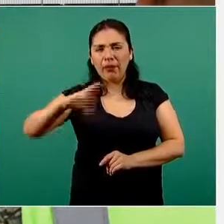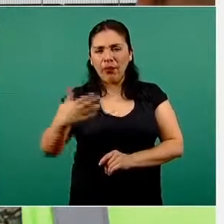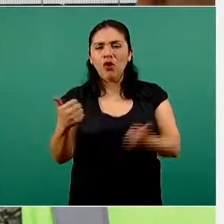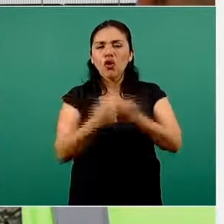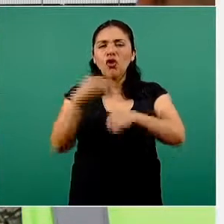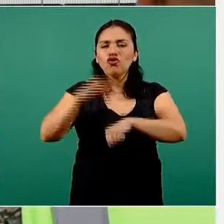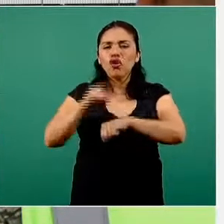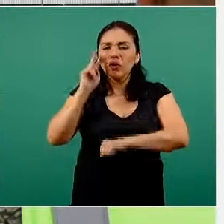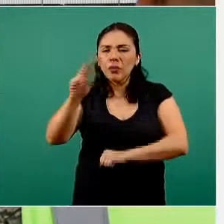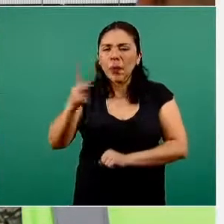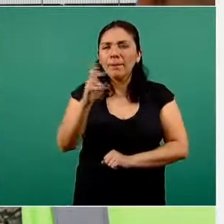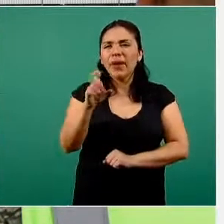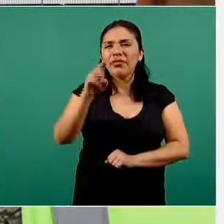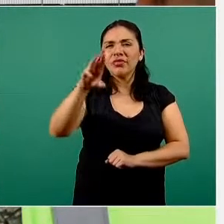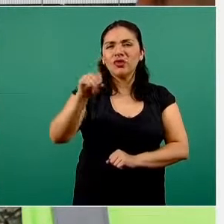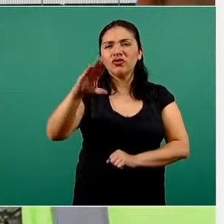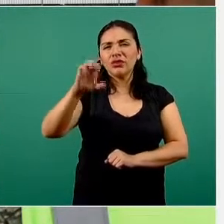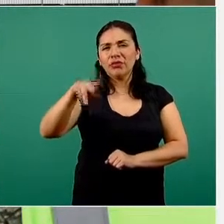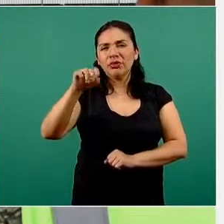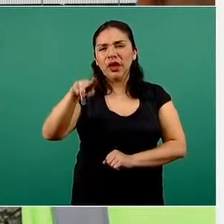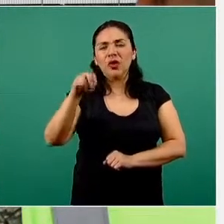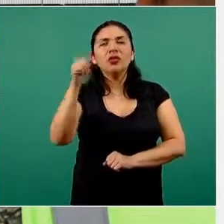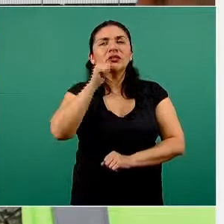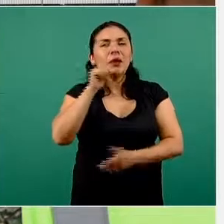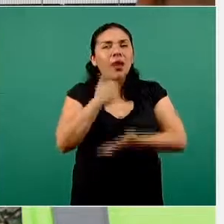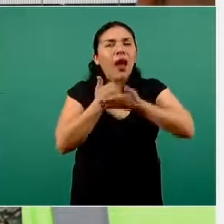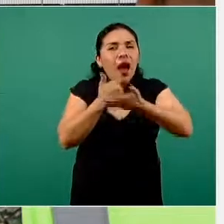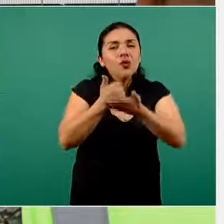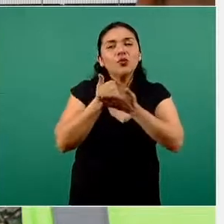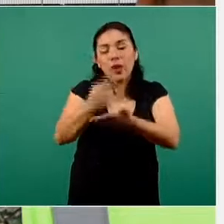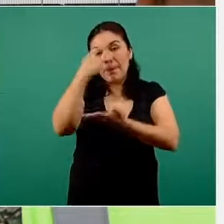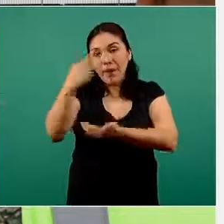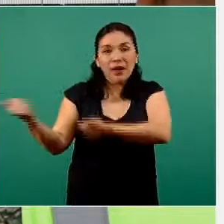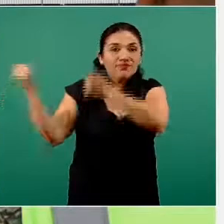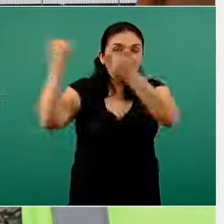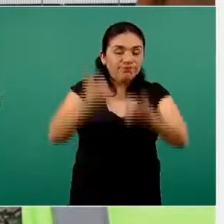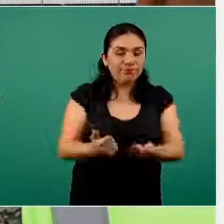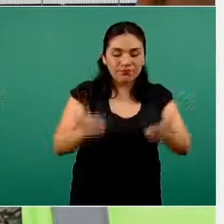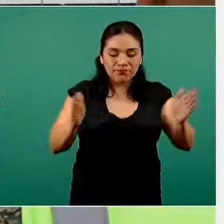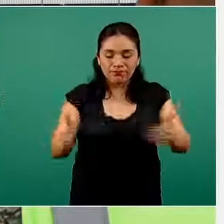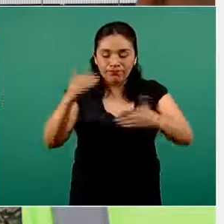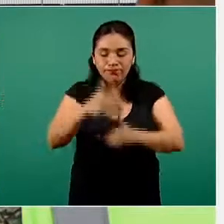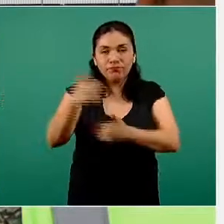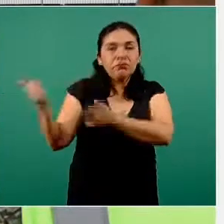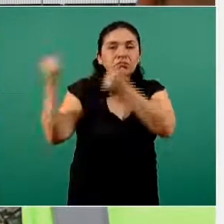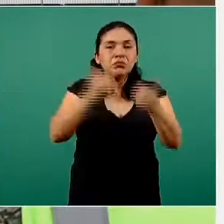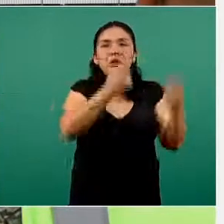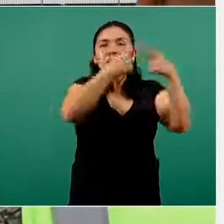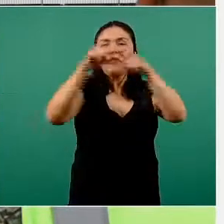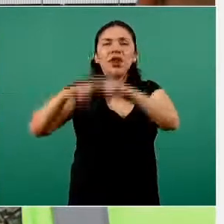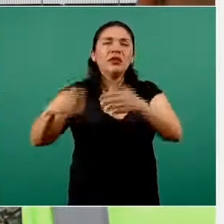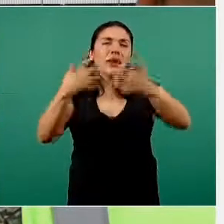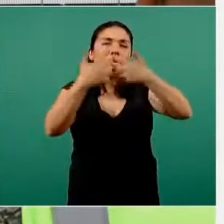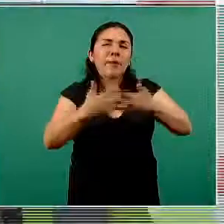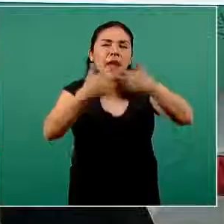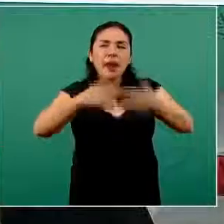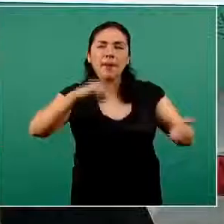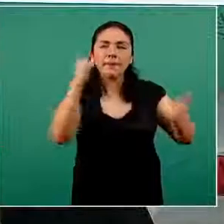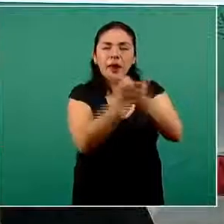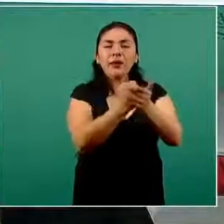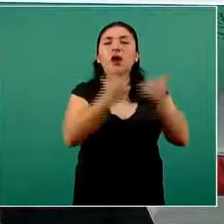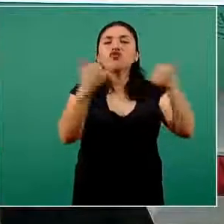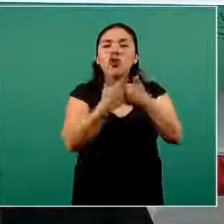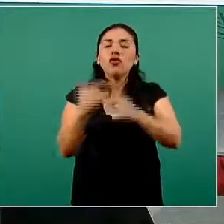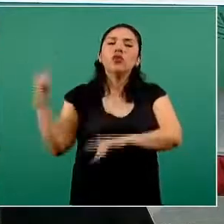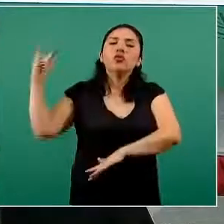Pedro Centeno, como siempre, ayudándonos a recibir los paquetes que provienen de las distintas compañías por las